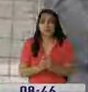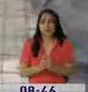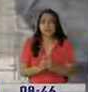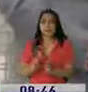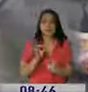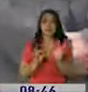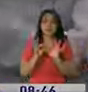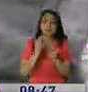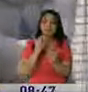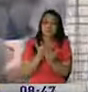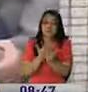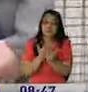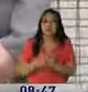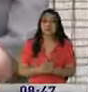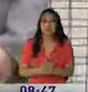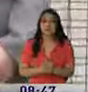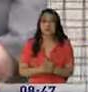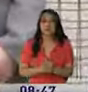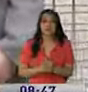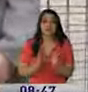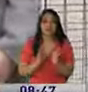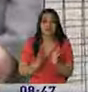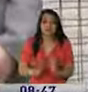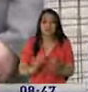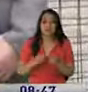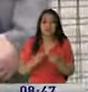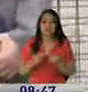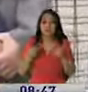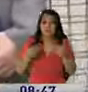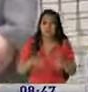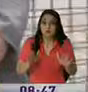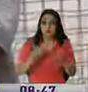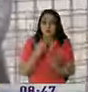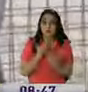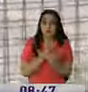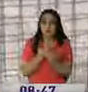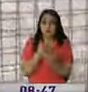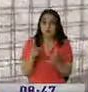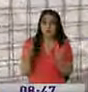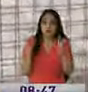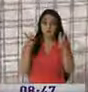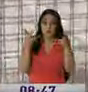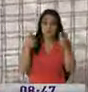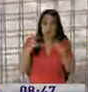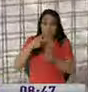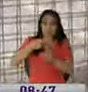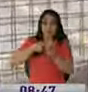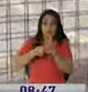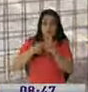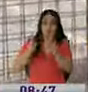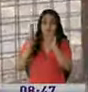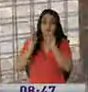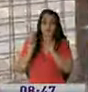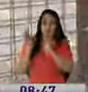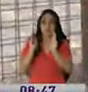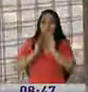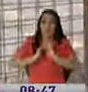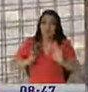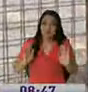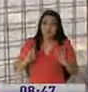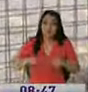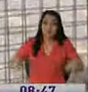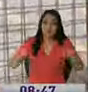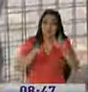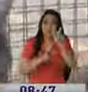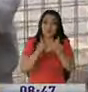perfecto. Muchísimas gracias, Roberto y amigos televidentes. Como ustedes ya lo escucharon, en 2 meses se implementará un puente Bailey, pero la preocupación de